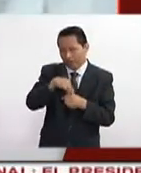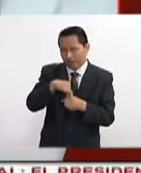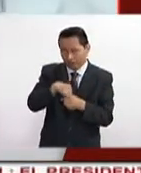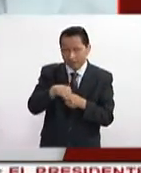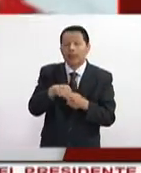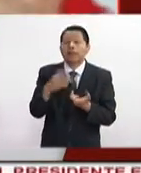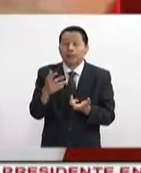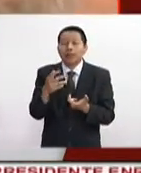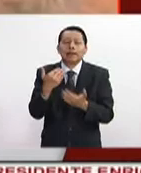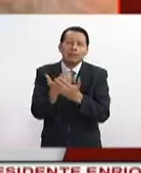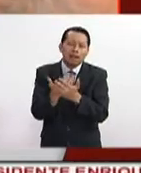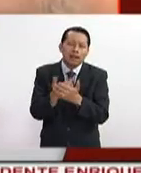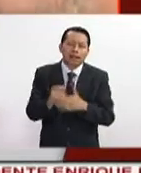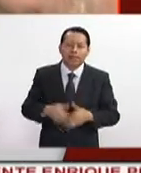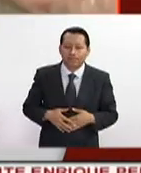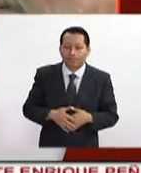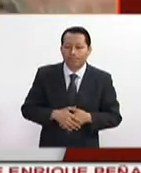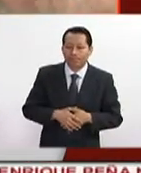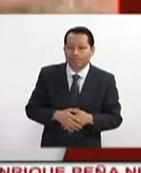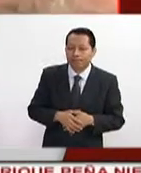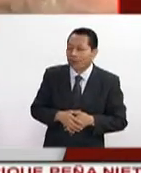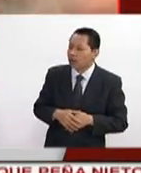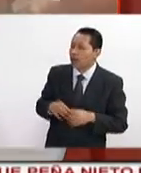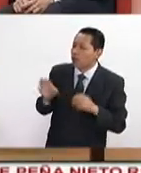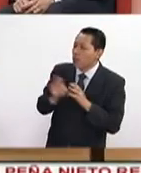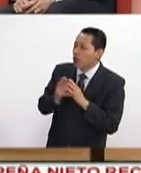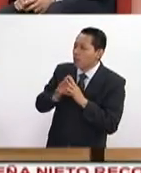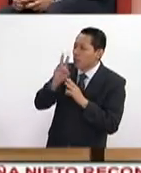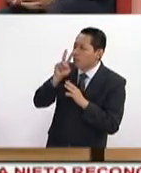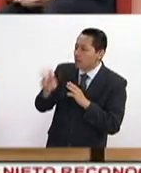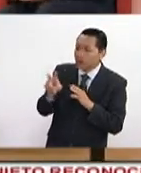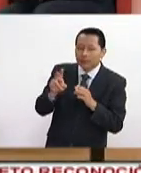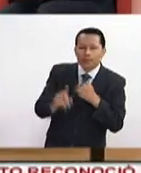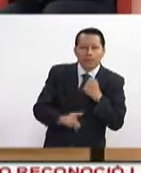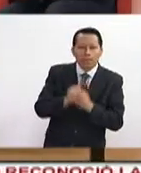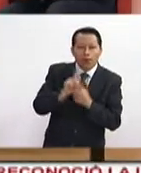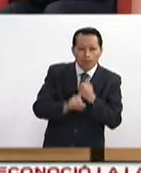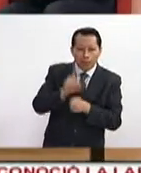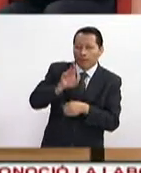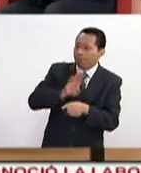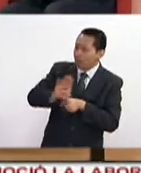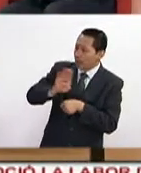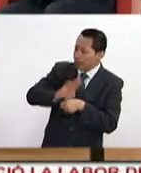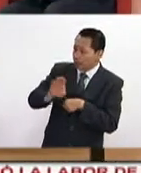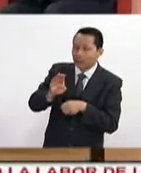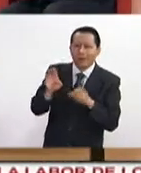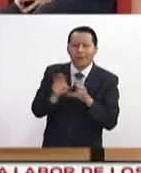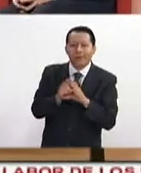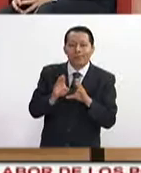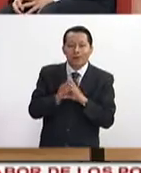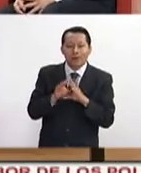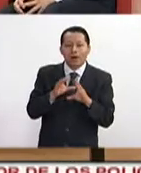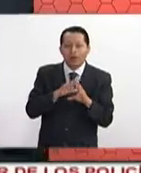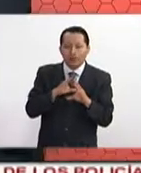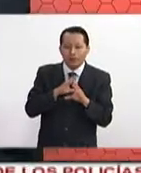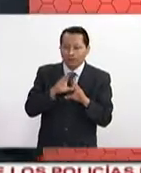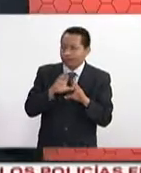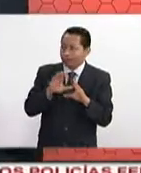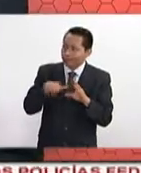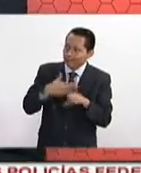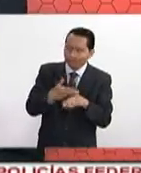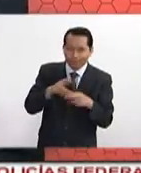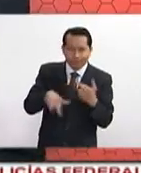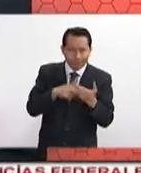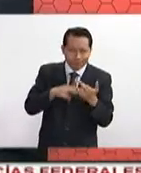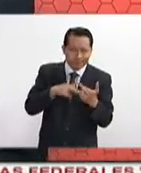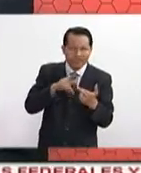pues, a esperar. ¿Cómo has notado este problema en Brasil que haya afectado precisamente a la región? La